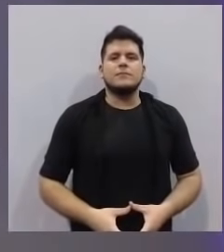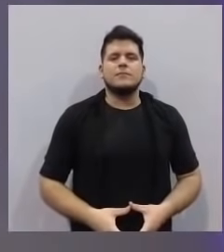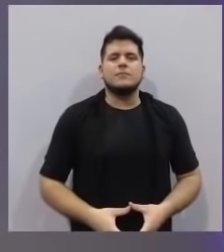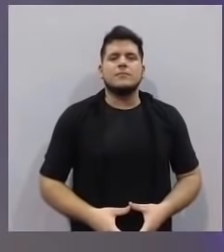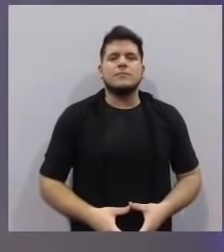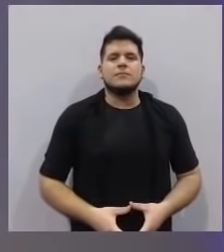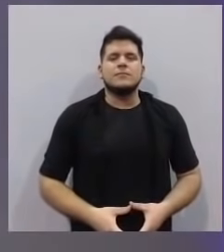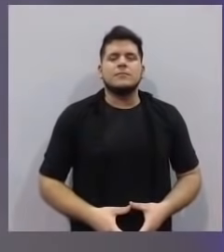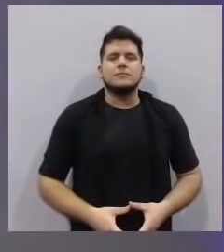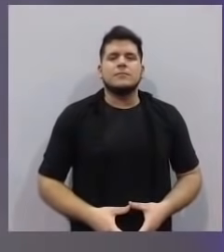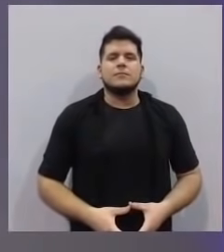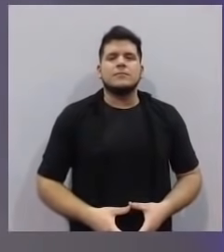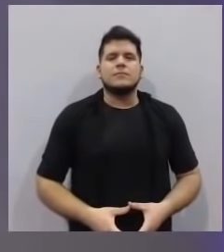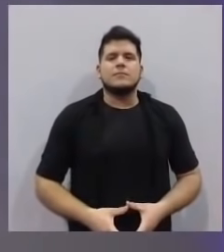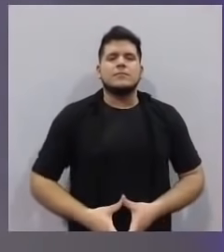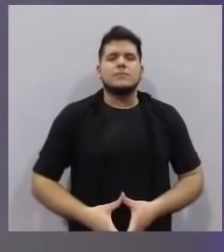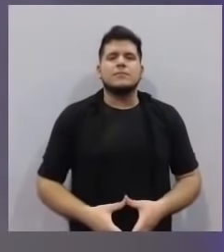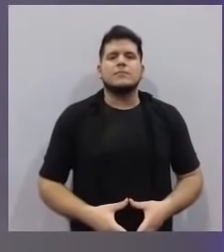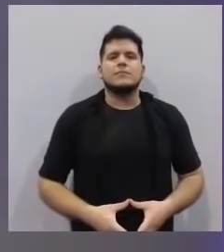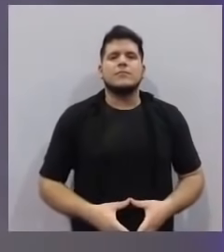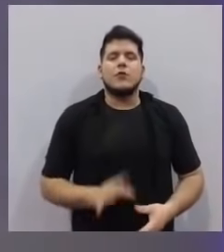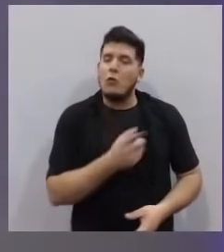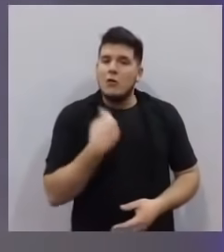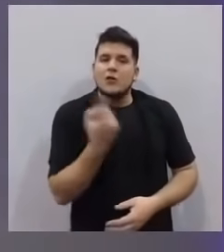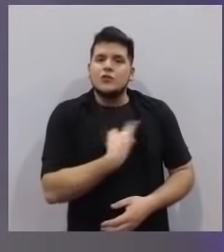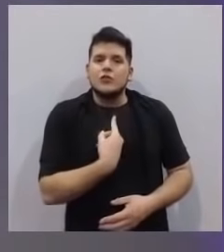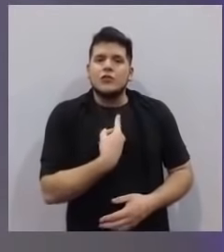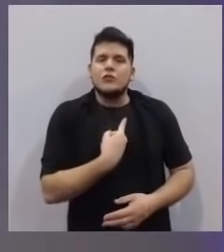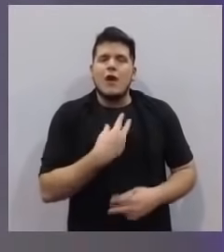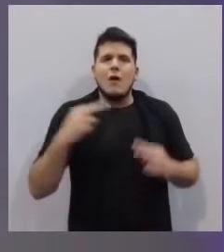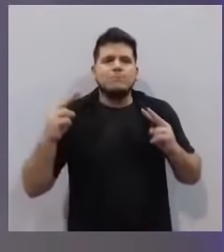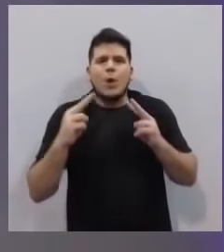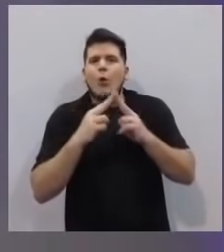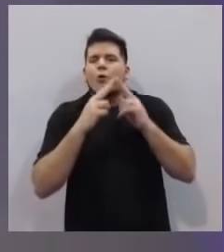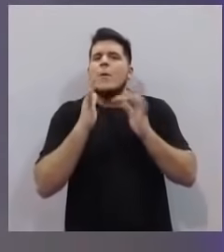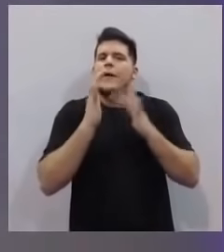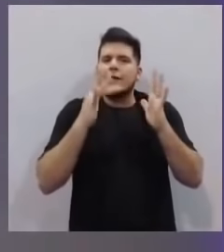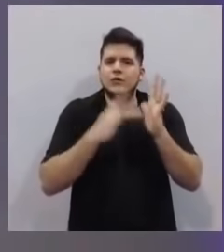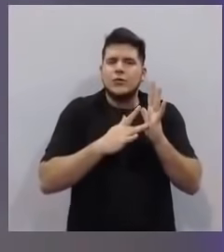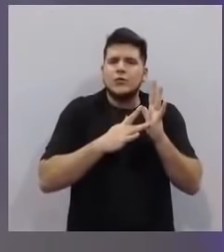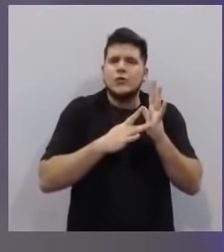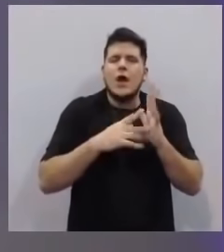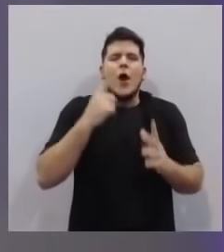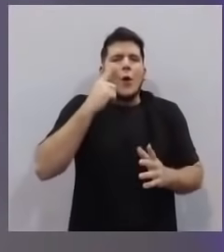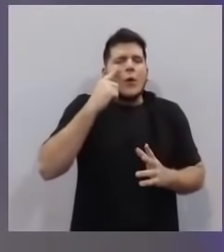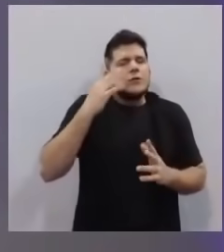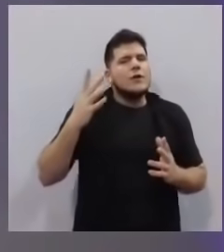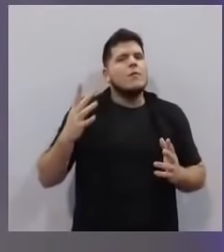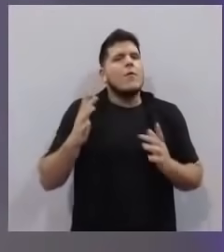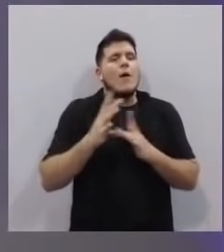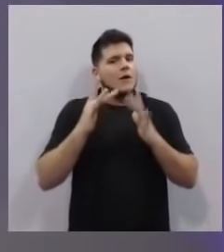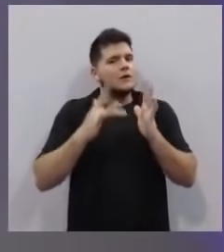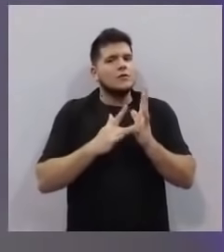y entramos al territorio en donde está el tesoro y el tesoro es el reino de los cielos ahí